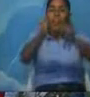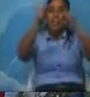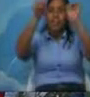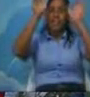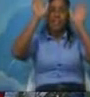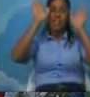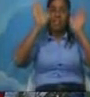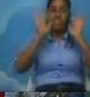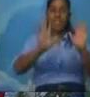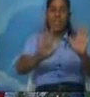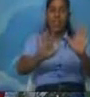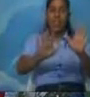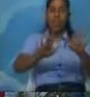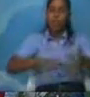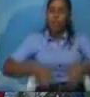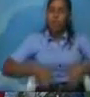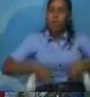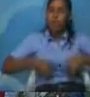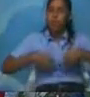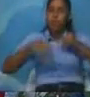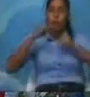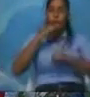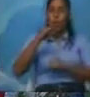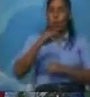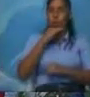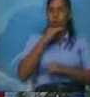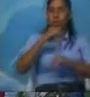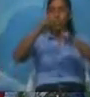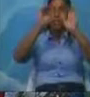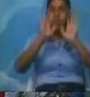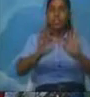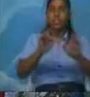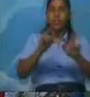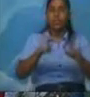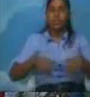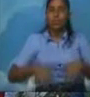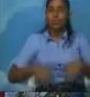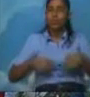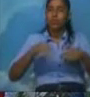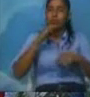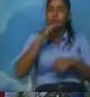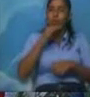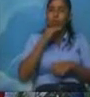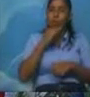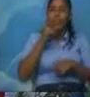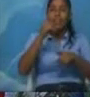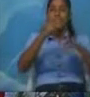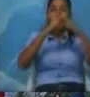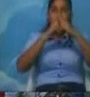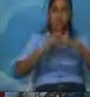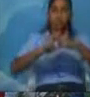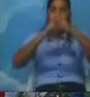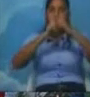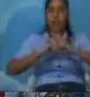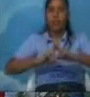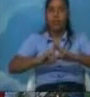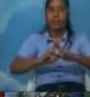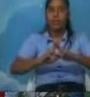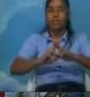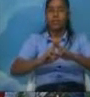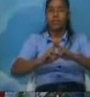hombre detiene su furor detiene su furor y su honra y su